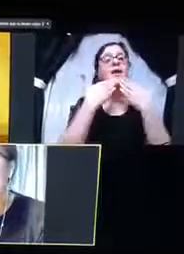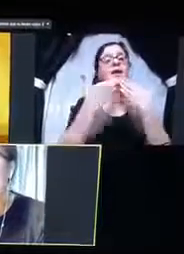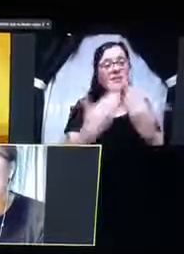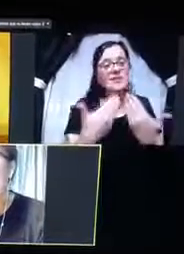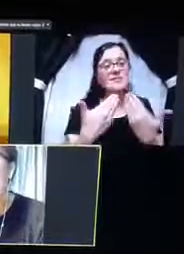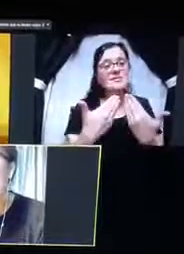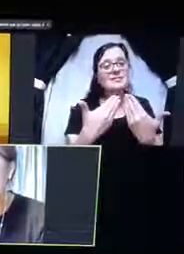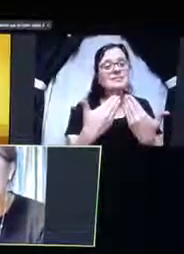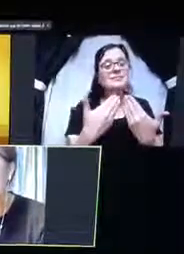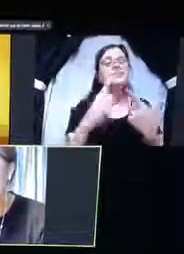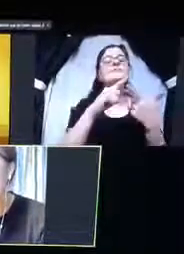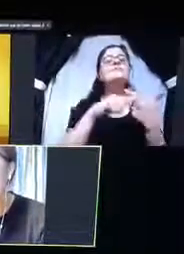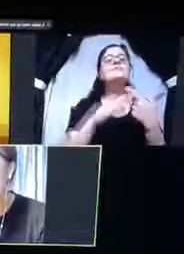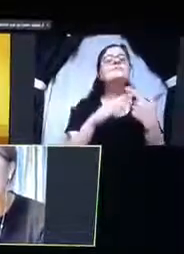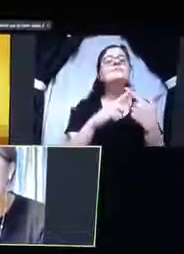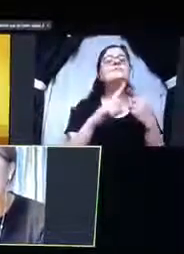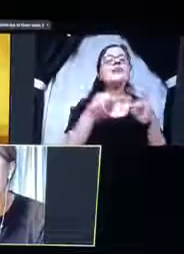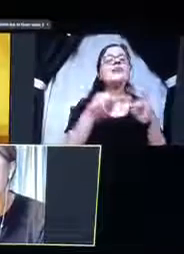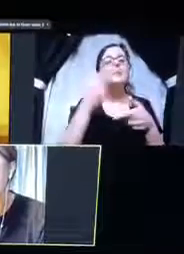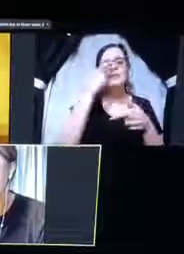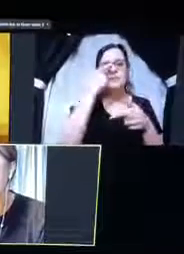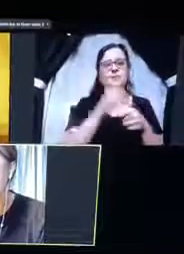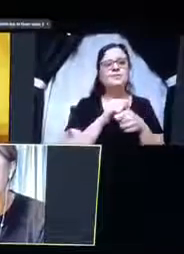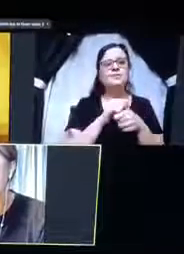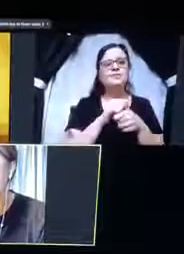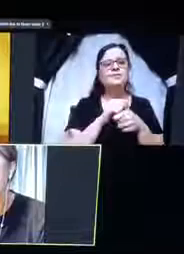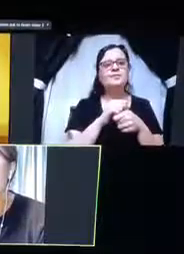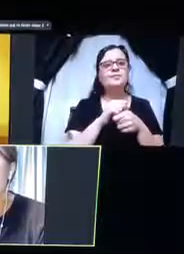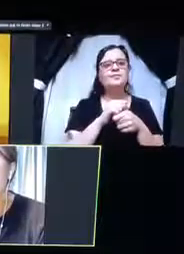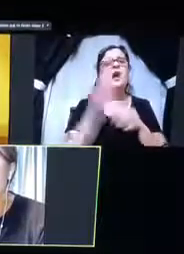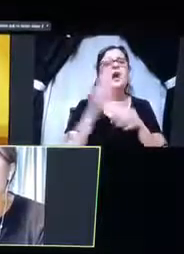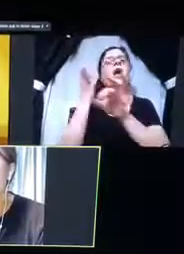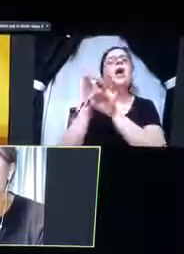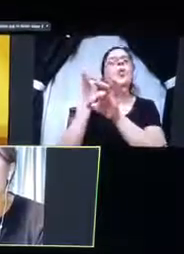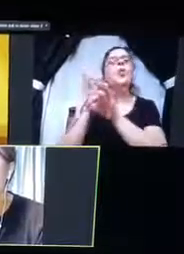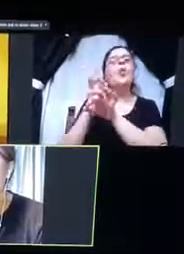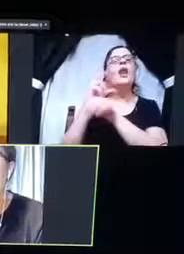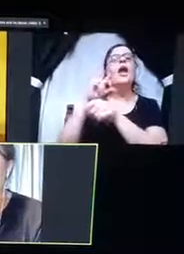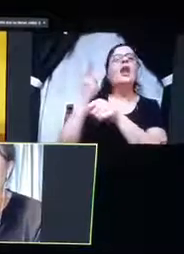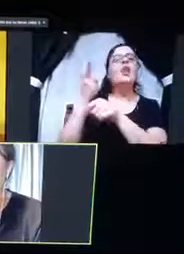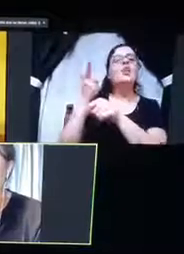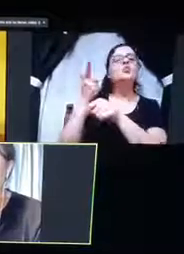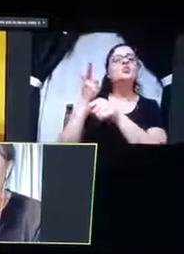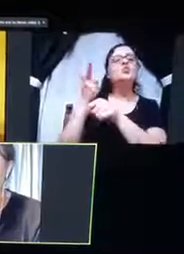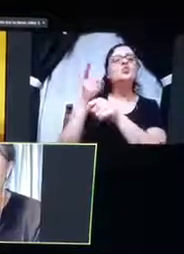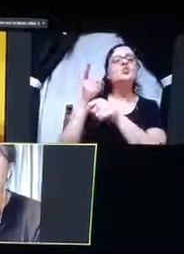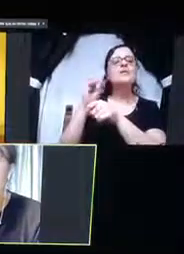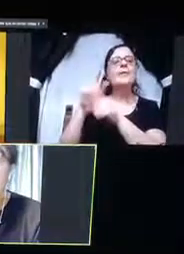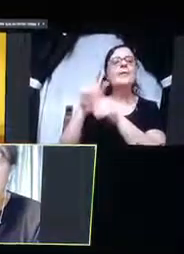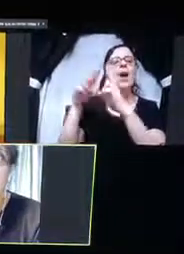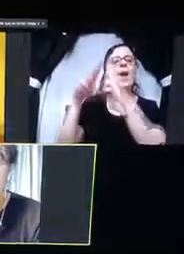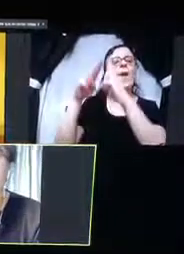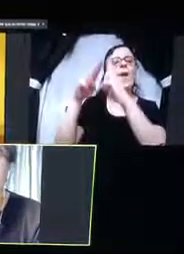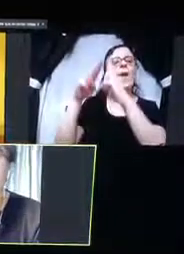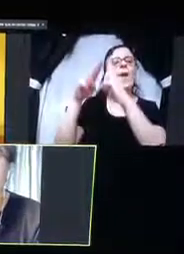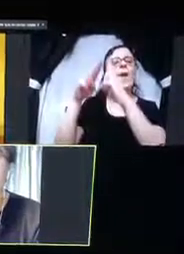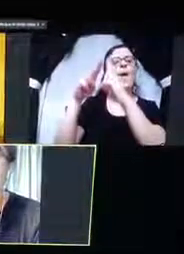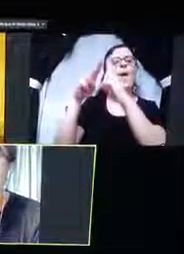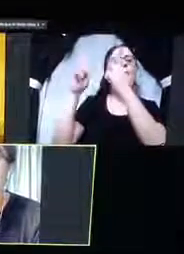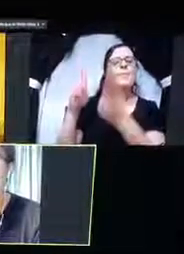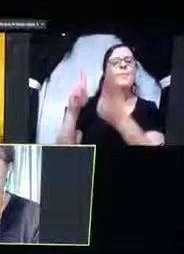gracias a todos. La Escuela Especial Puentes, en el Remedio de Escala de Buenos Aires, ha implementado la Eugenia con alumnos de edades entre 8 y